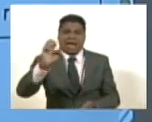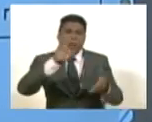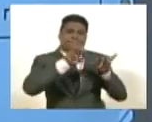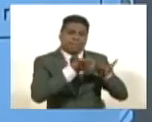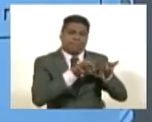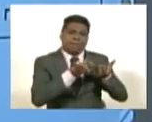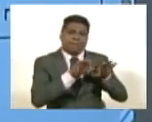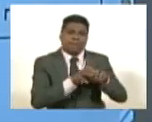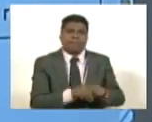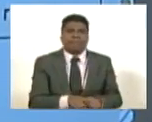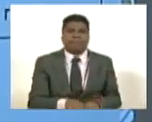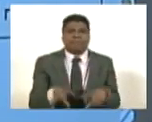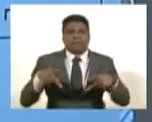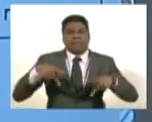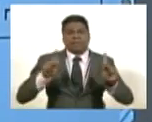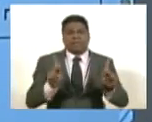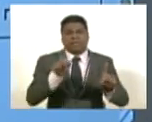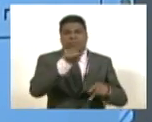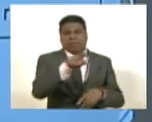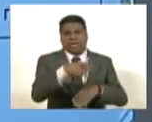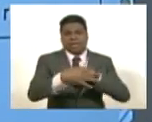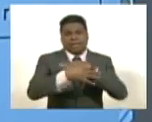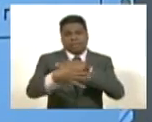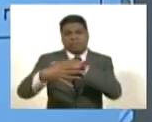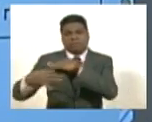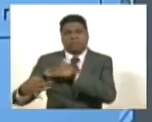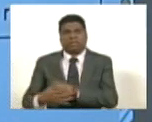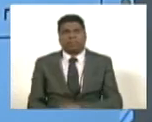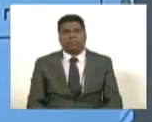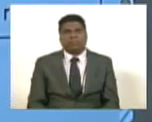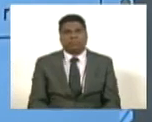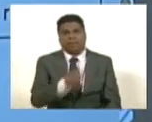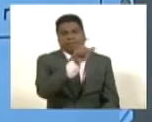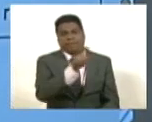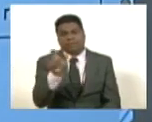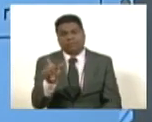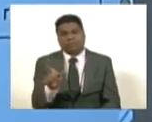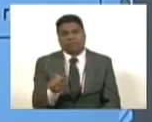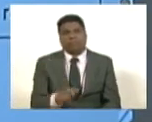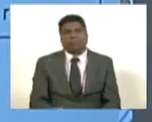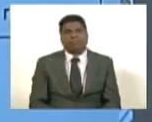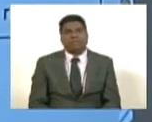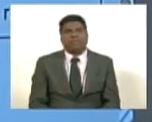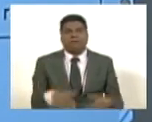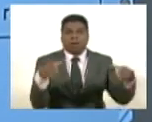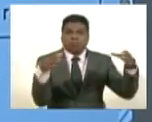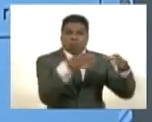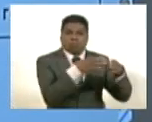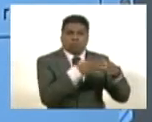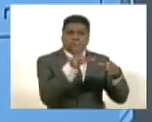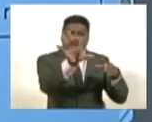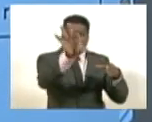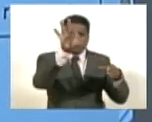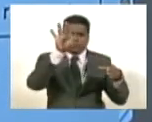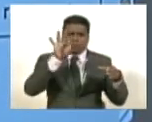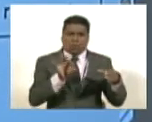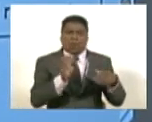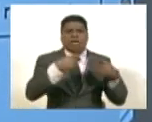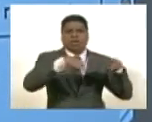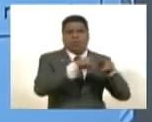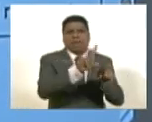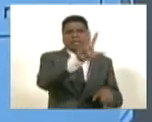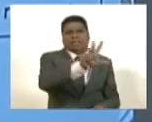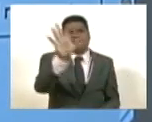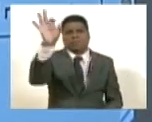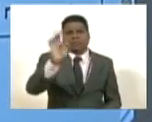pretenden presentar los candidatos o candidatas y en el caso de los grupos de electores igualmente el